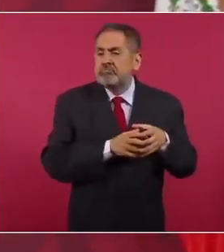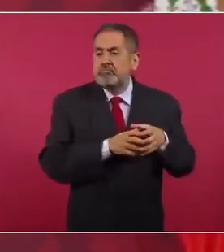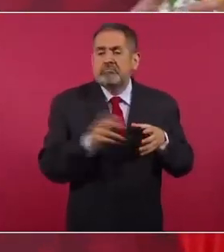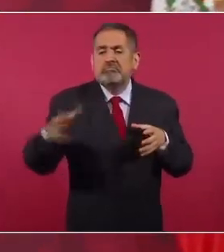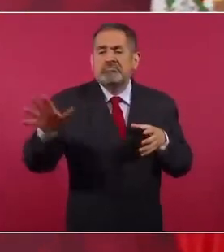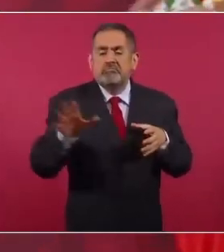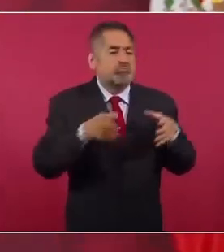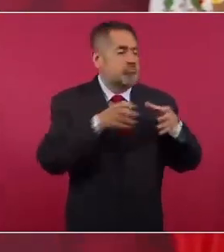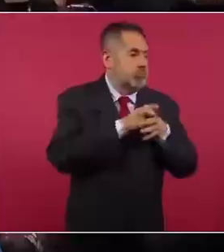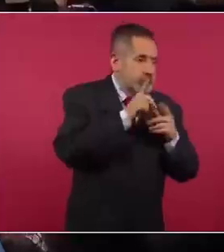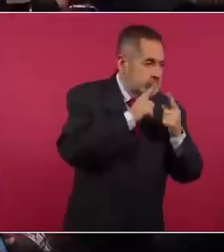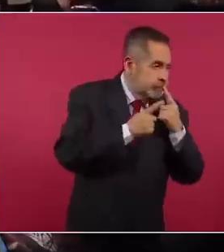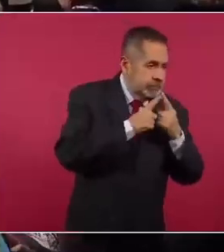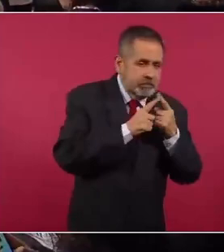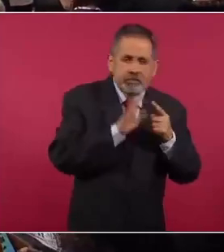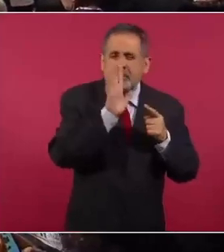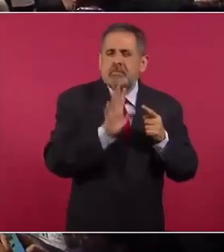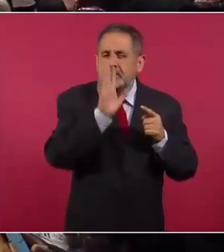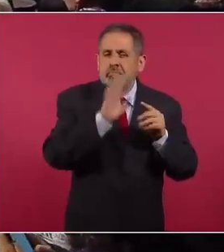casi en la clandestinidad.